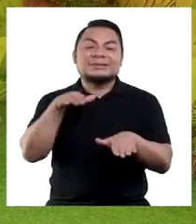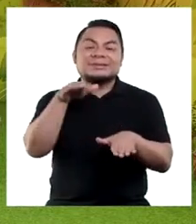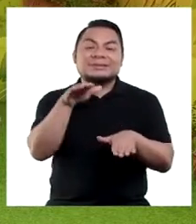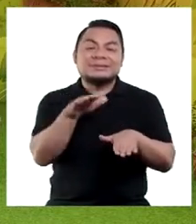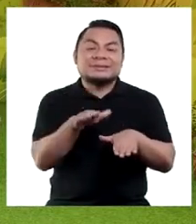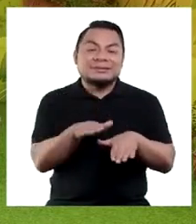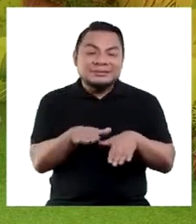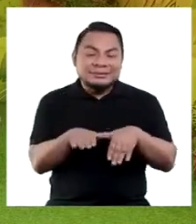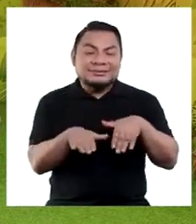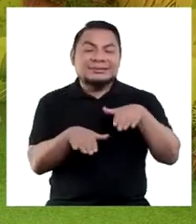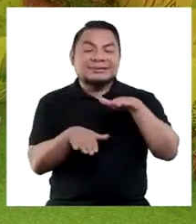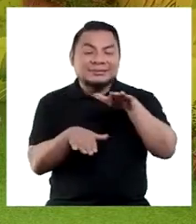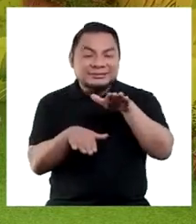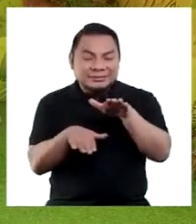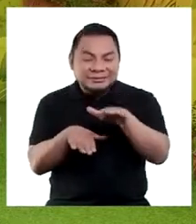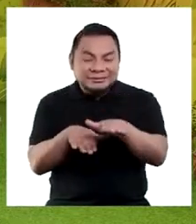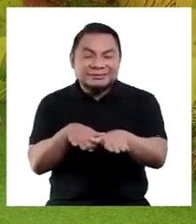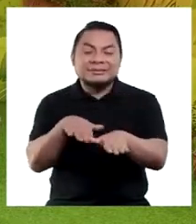titín